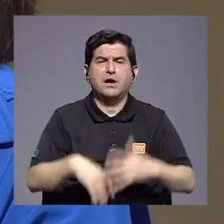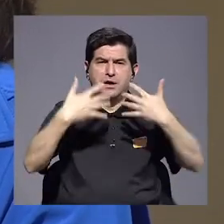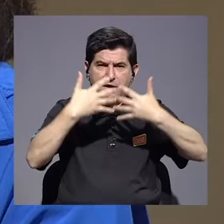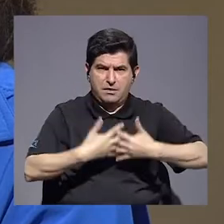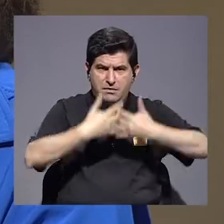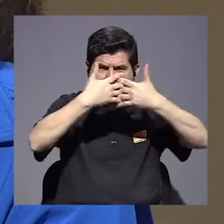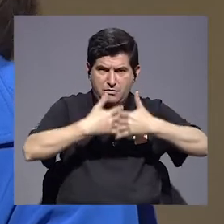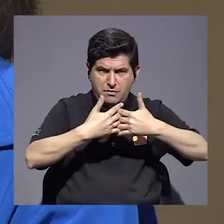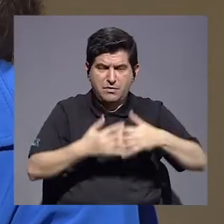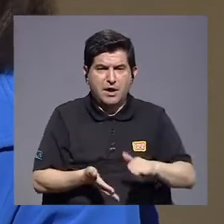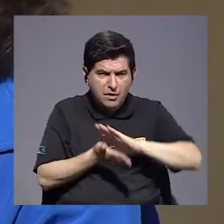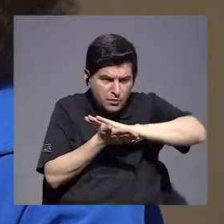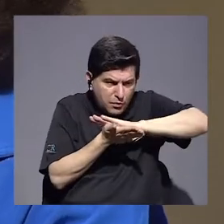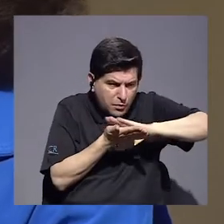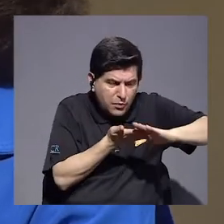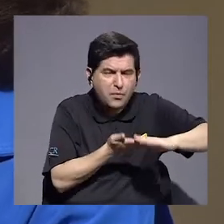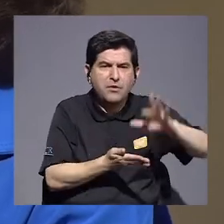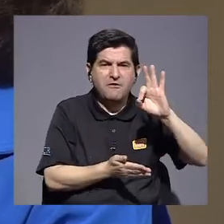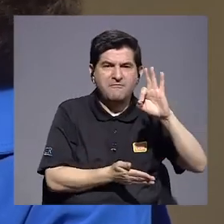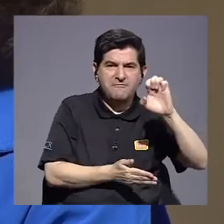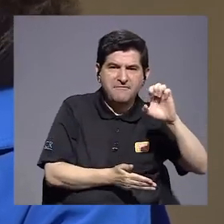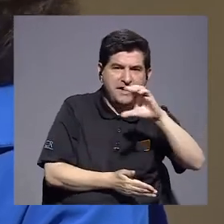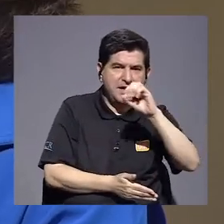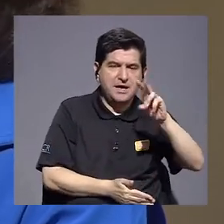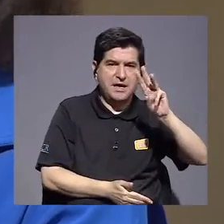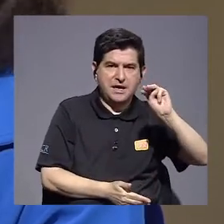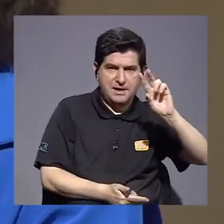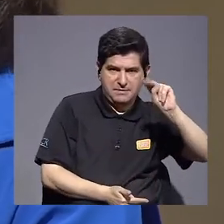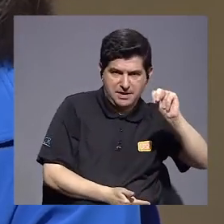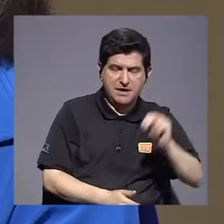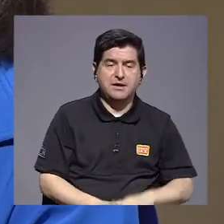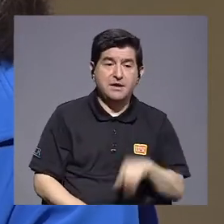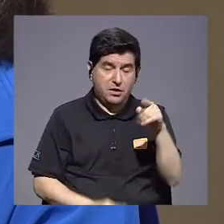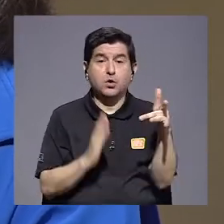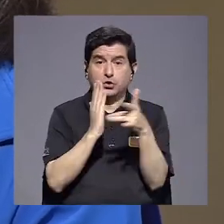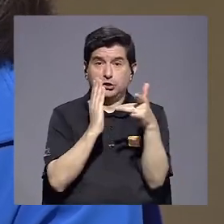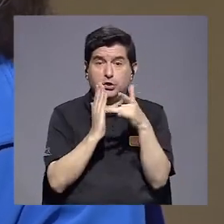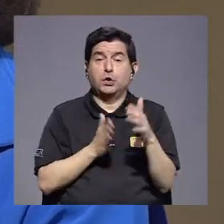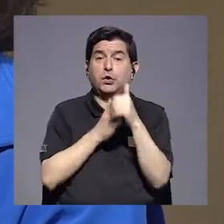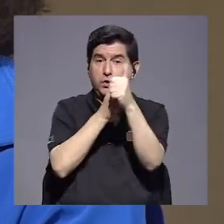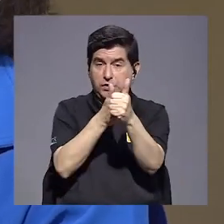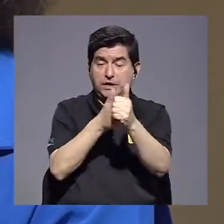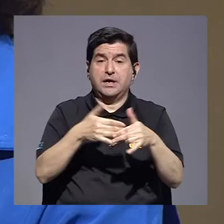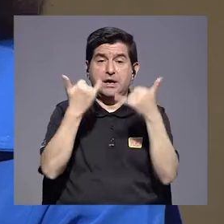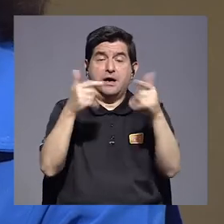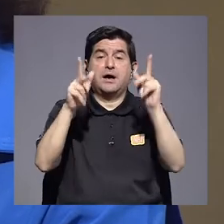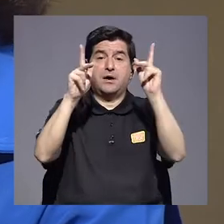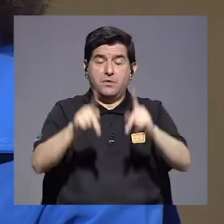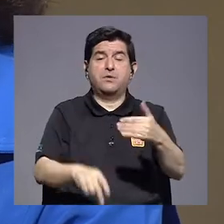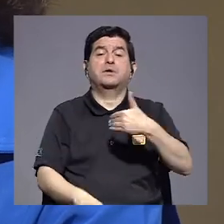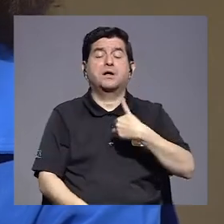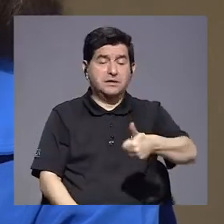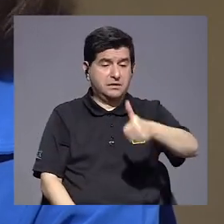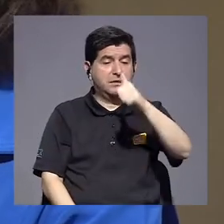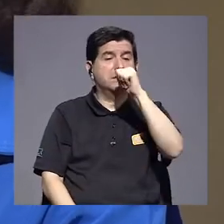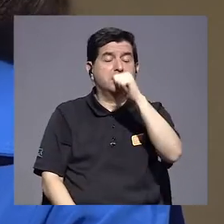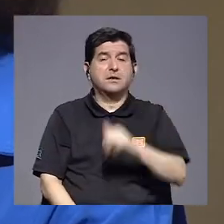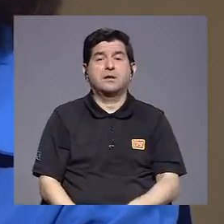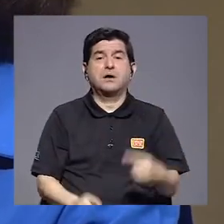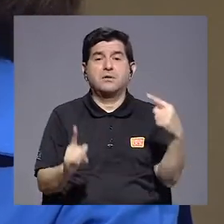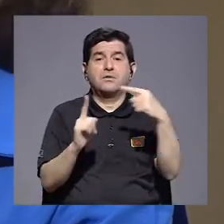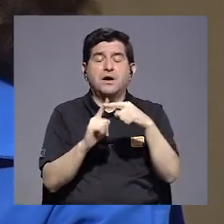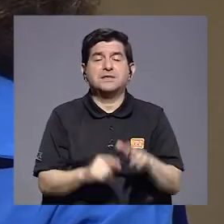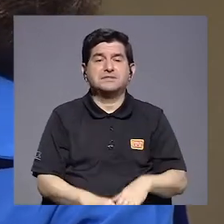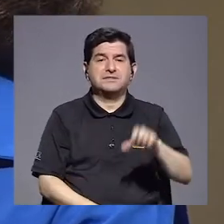planta removedora de hierro y manganeso con la tecnología de punta. Uh-huh. Y hoy día la gente está recibiendo agua